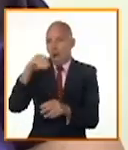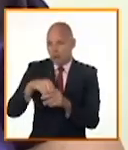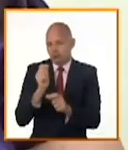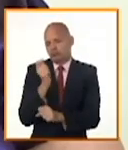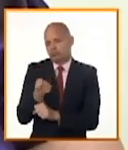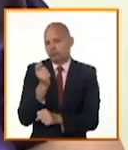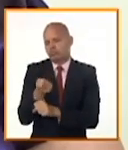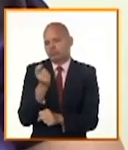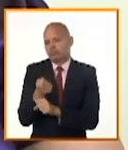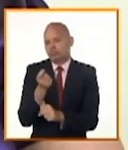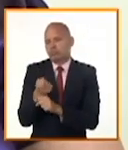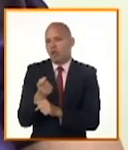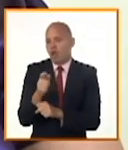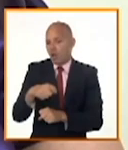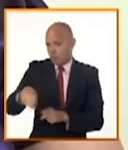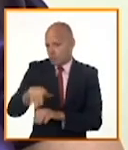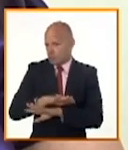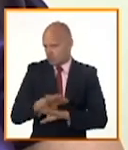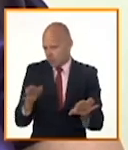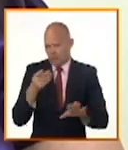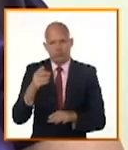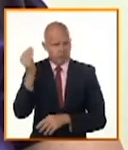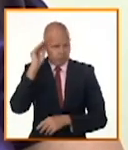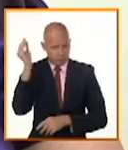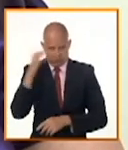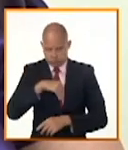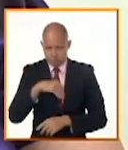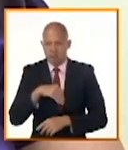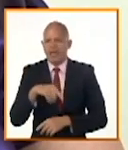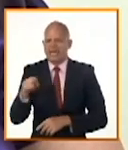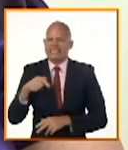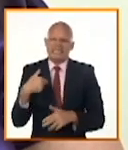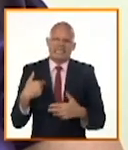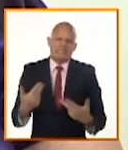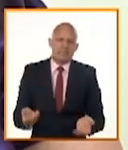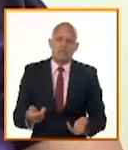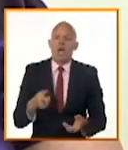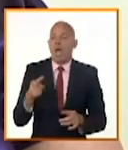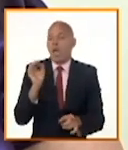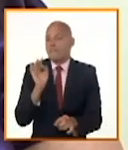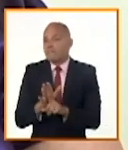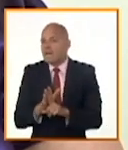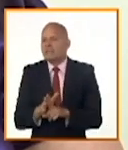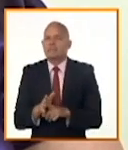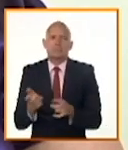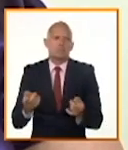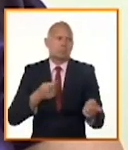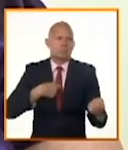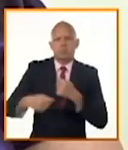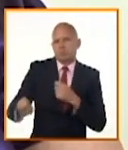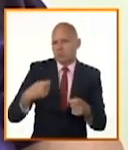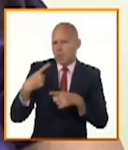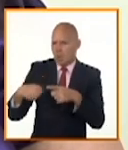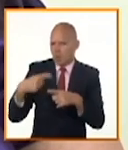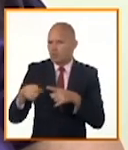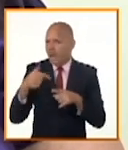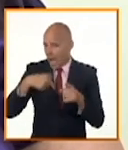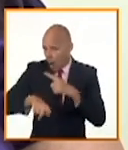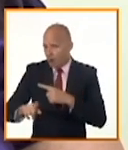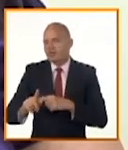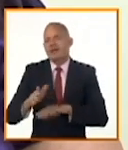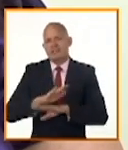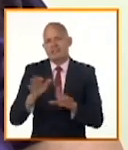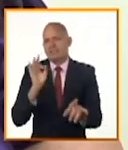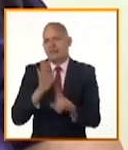comenzaron los diferentes comercios a realizar los cobros a través de las plataformas en zona y de transfer móvil y